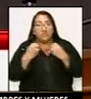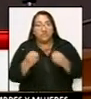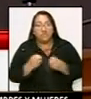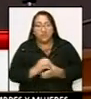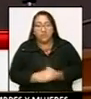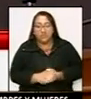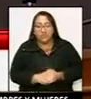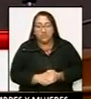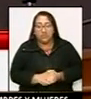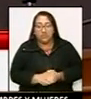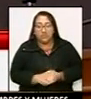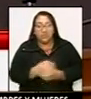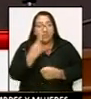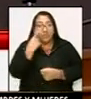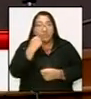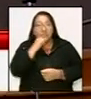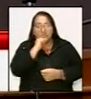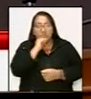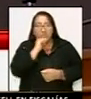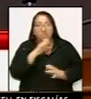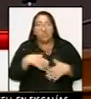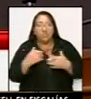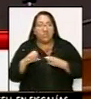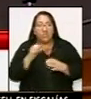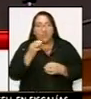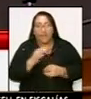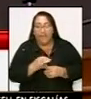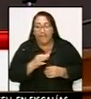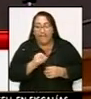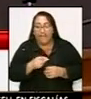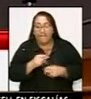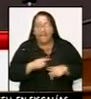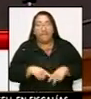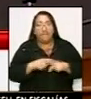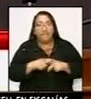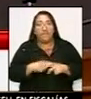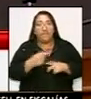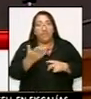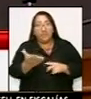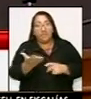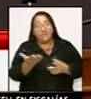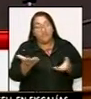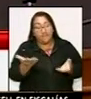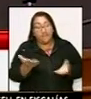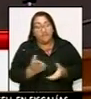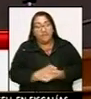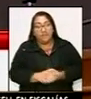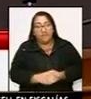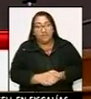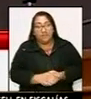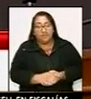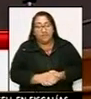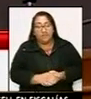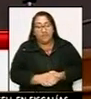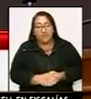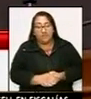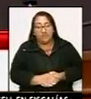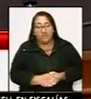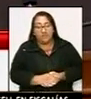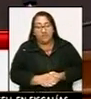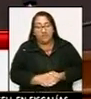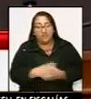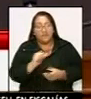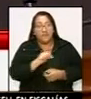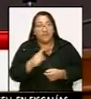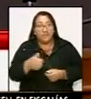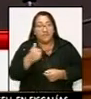oportunidad para varones y mujeres, podamos hacer realidad. ¿De quién depende? De quienes están como jefe de gobierno, que es el